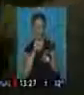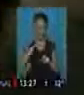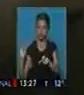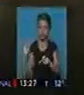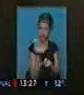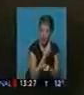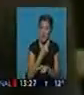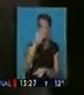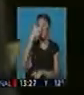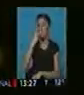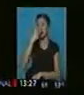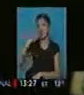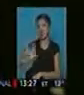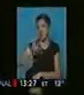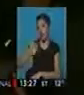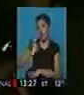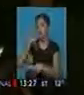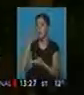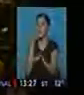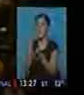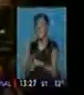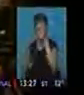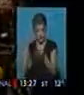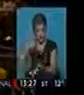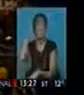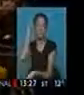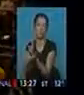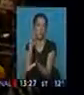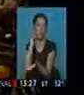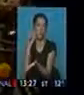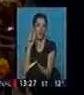a 26 años de impunidad. Y también al regreso,